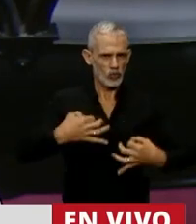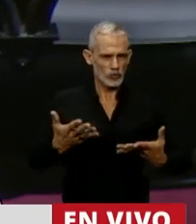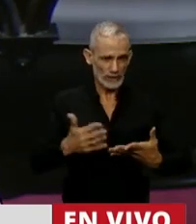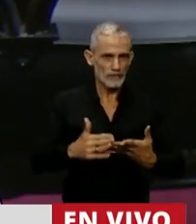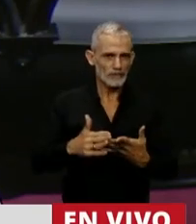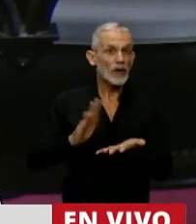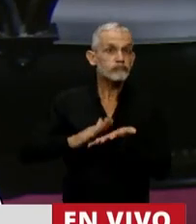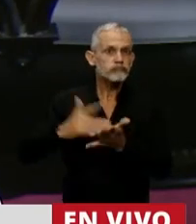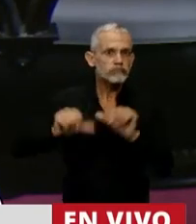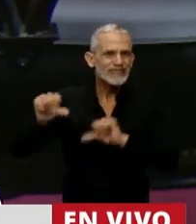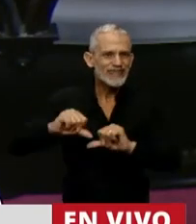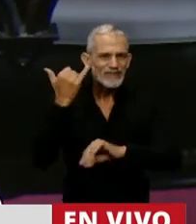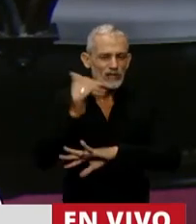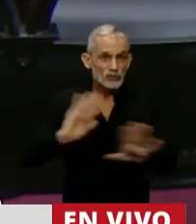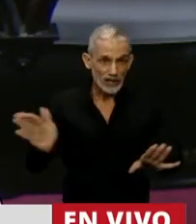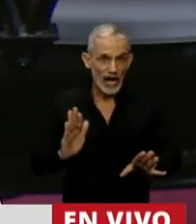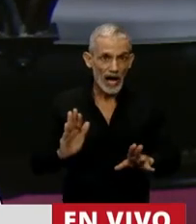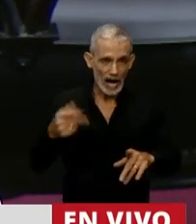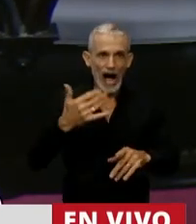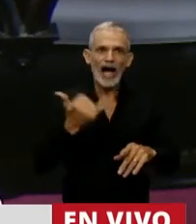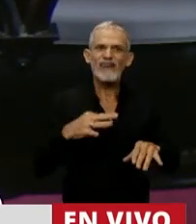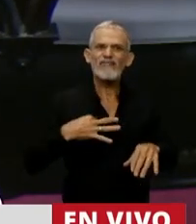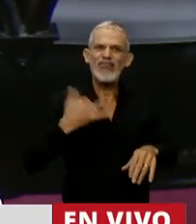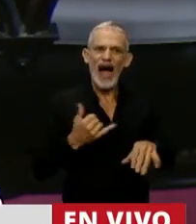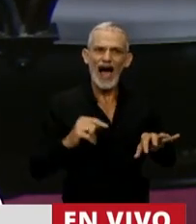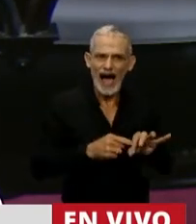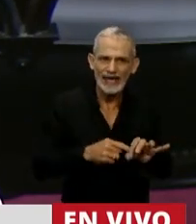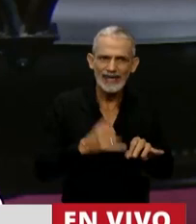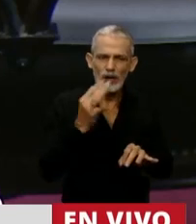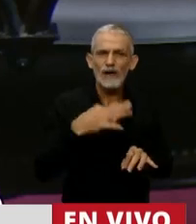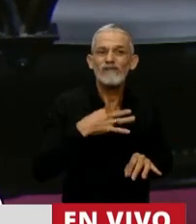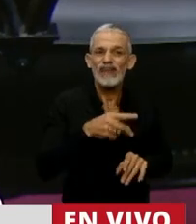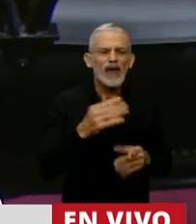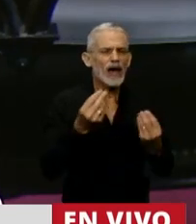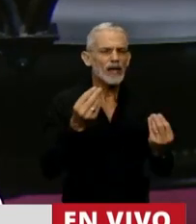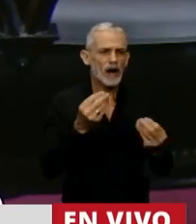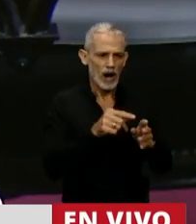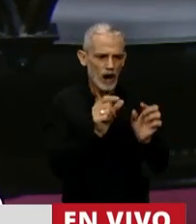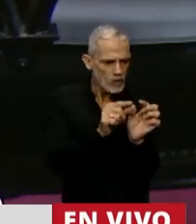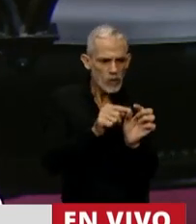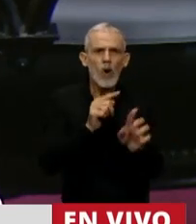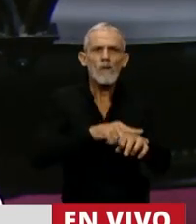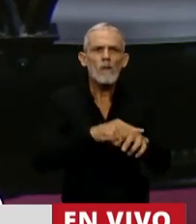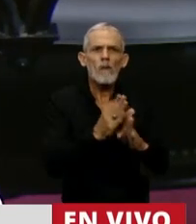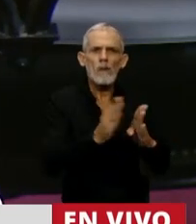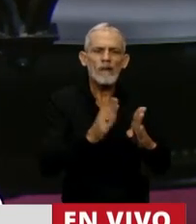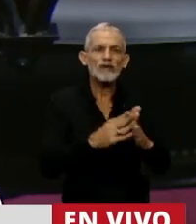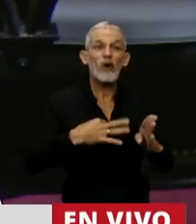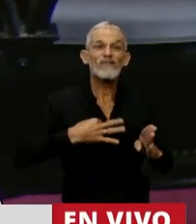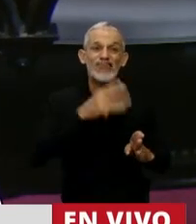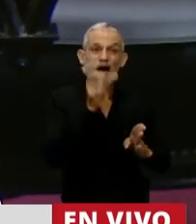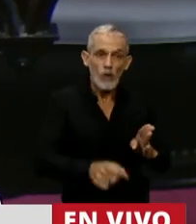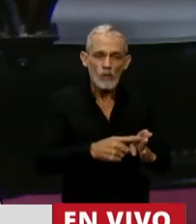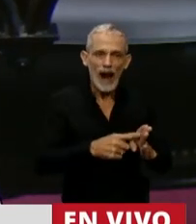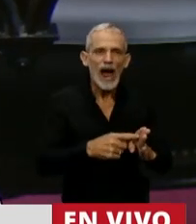comprobada científicamente la existencia de una nueva vida, nos queda por definir el instante a partir del cual la vida humana